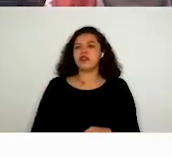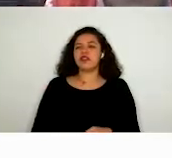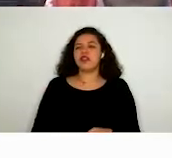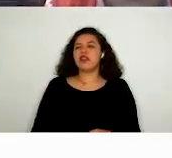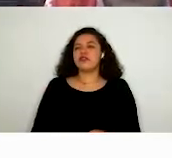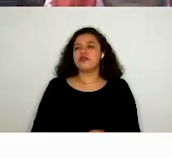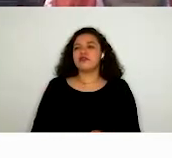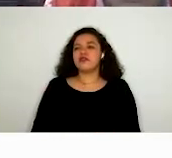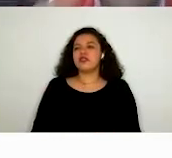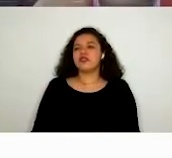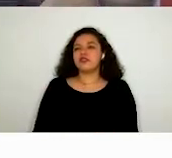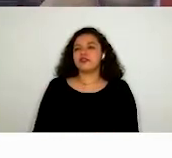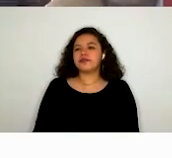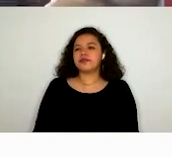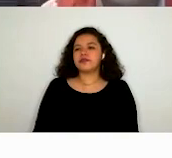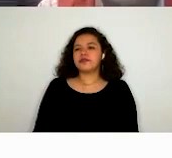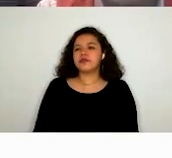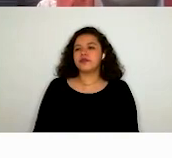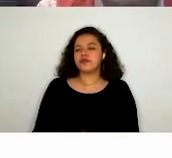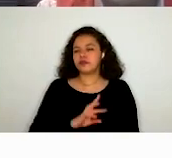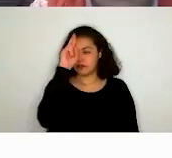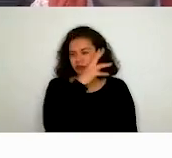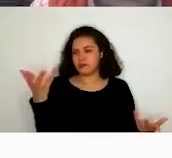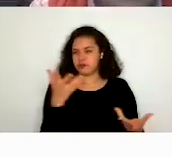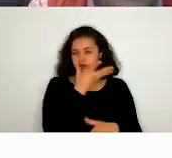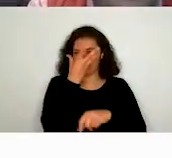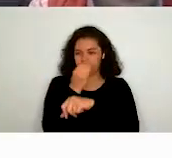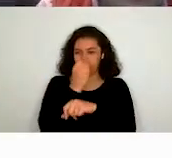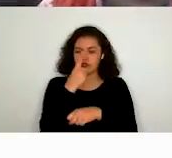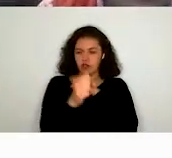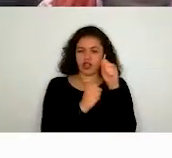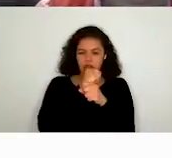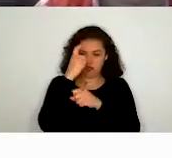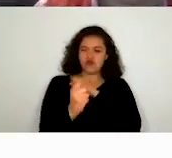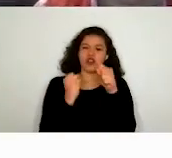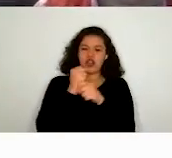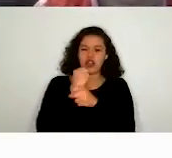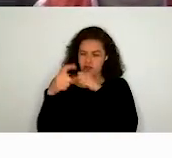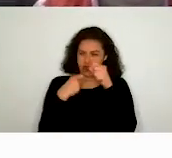estos equipos se les realiza mantenimiento preventivo cada año.